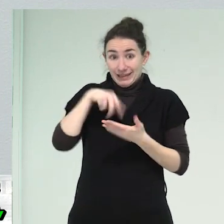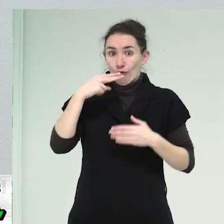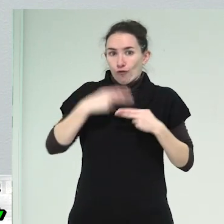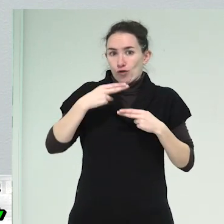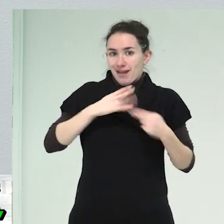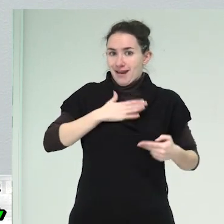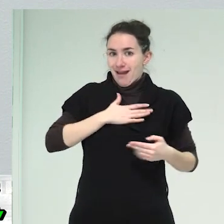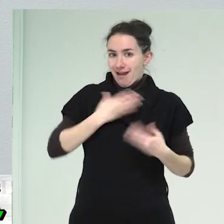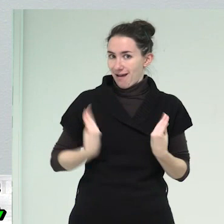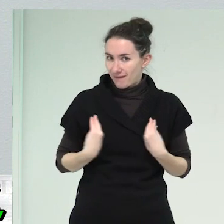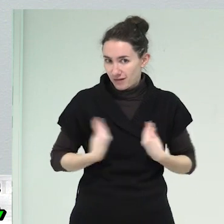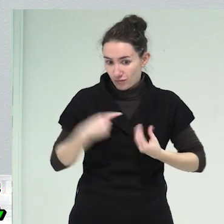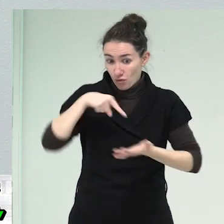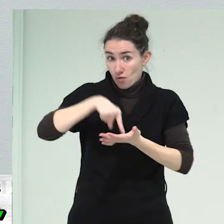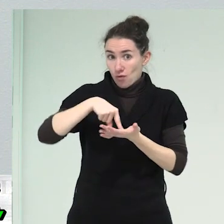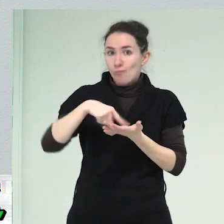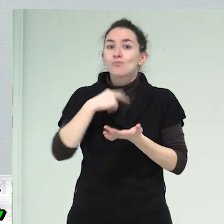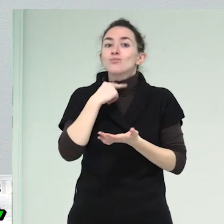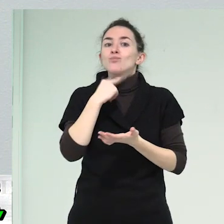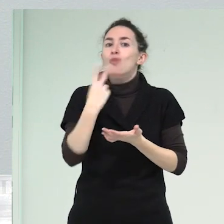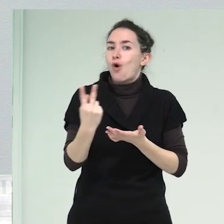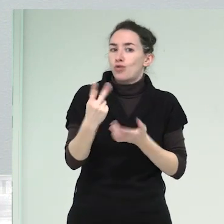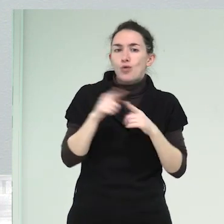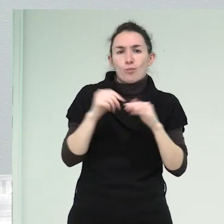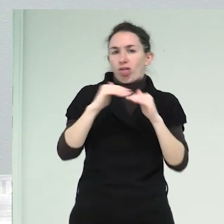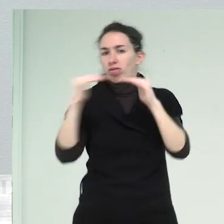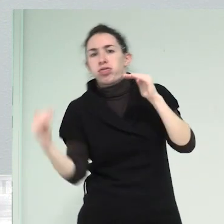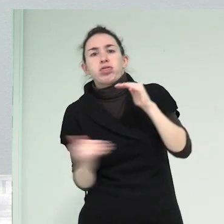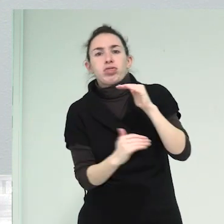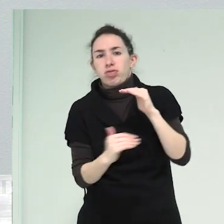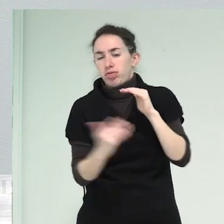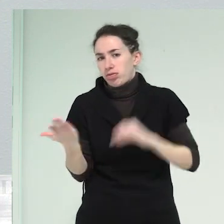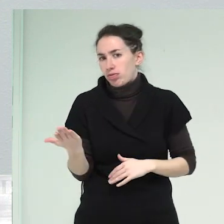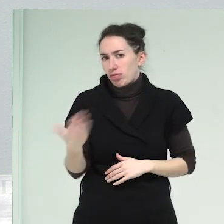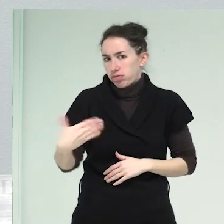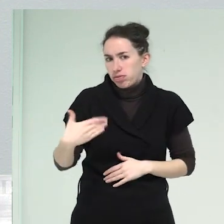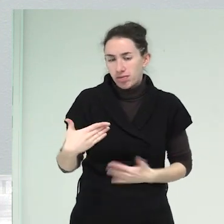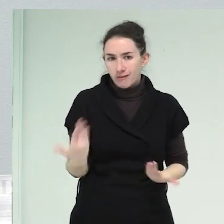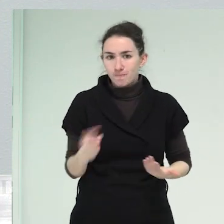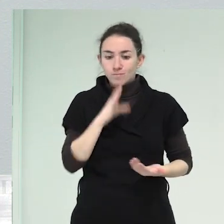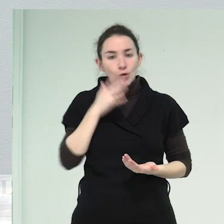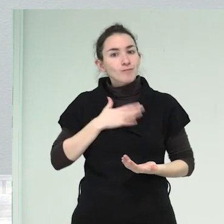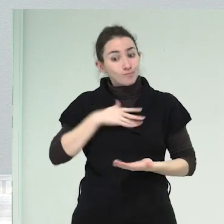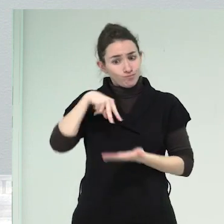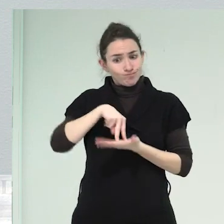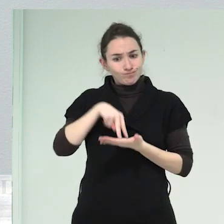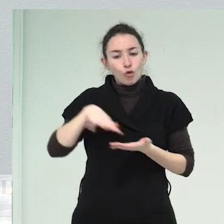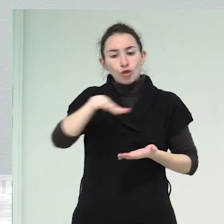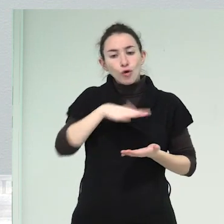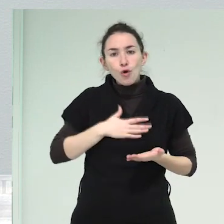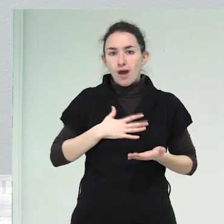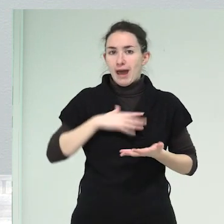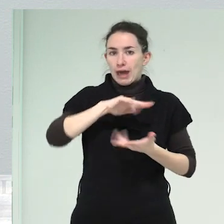que vivo, con una voz que es subalternizada, porque es de mi ubicación, desde mi ubicación geopolítica,